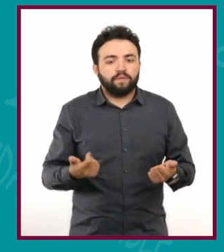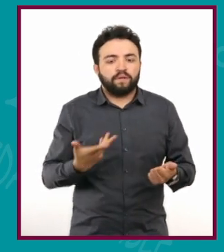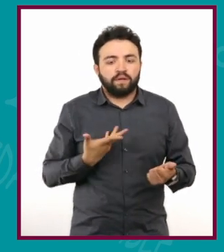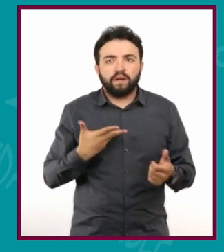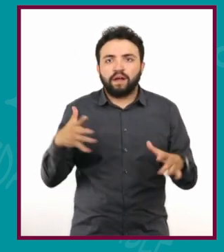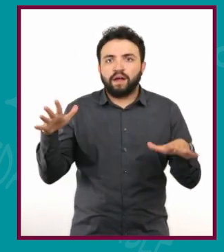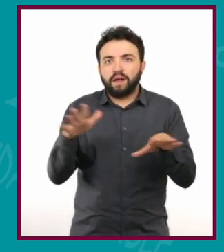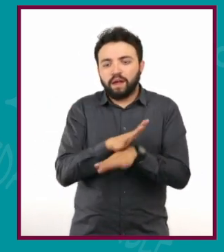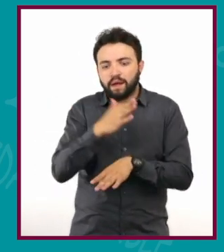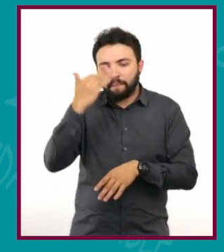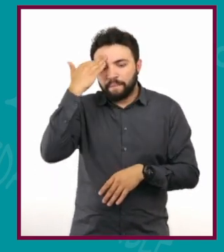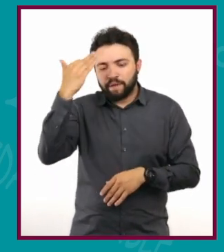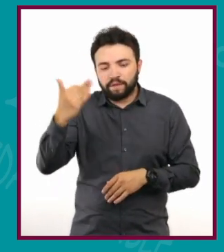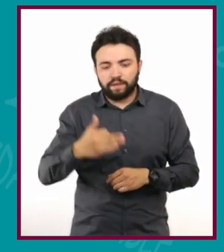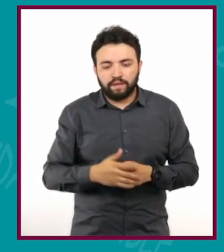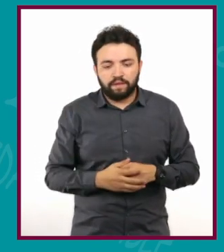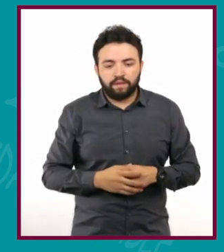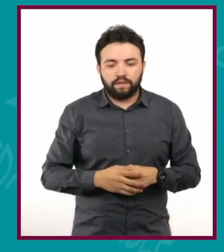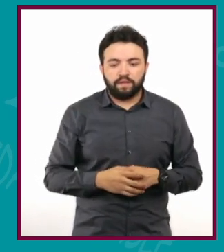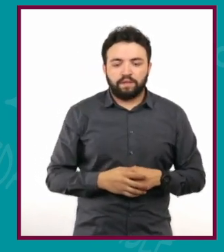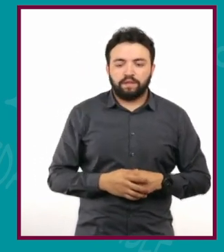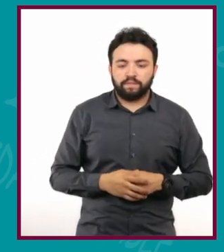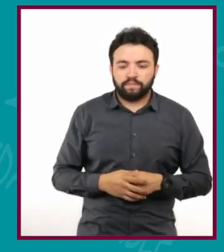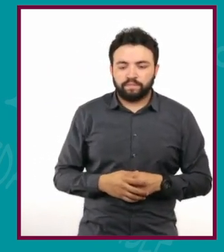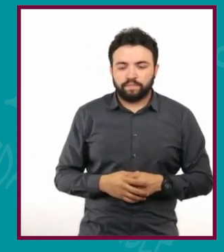cómo ha cambiado el tiempo.